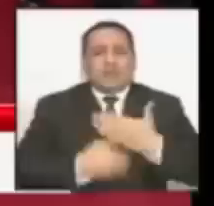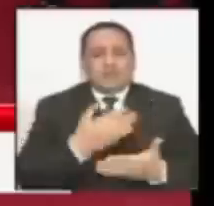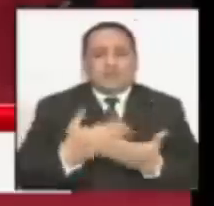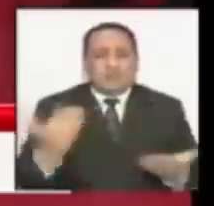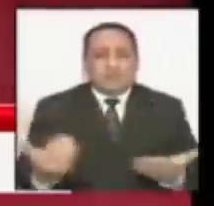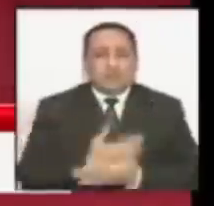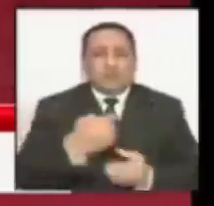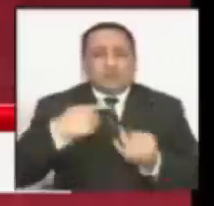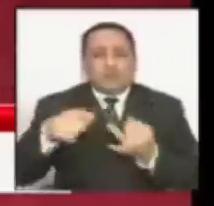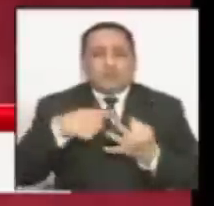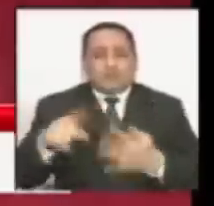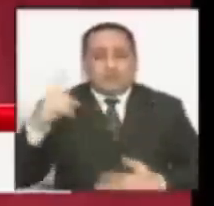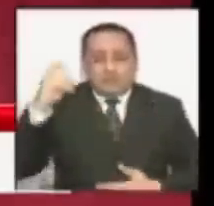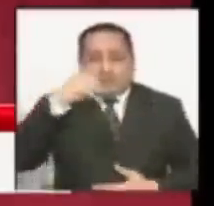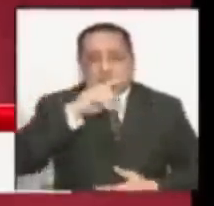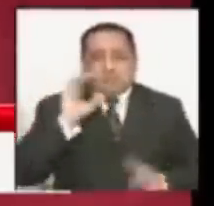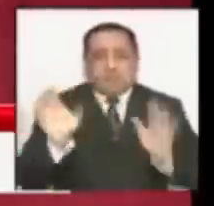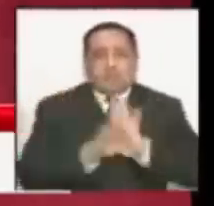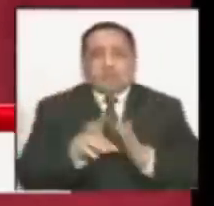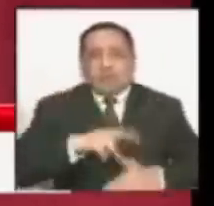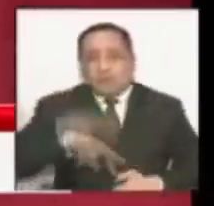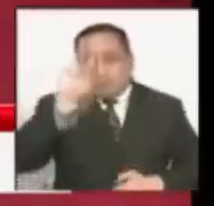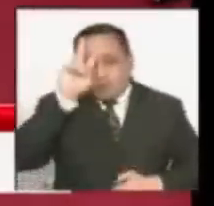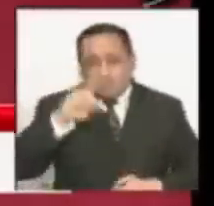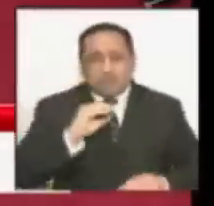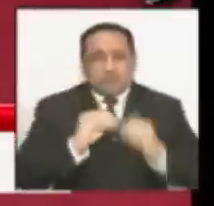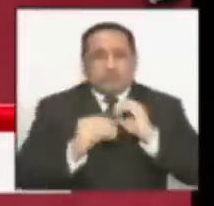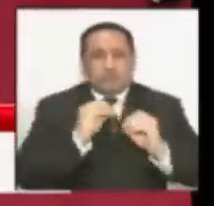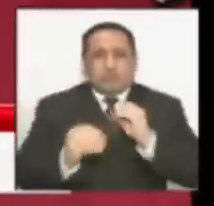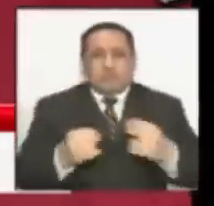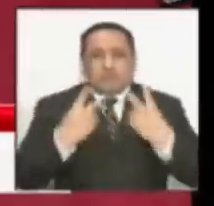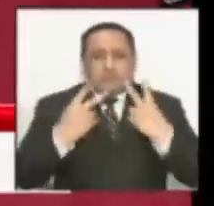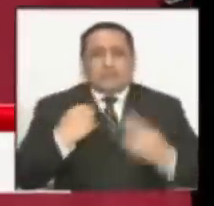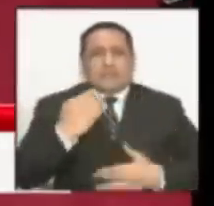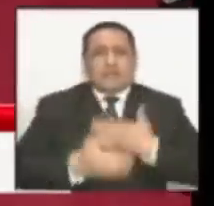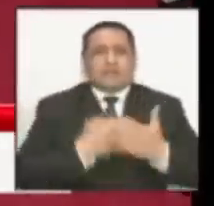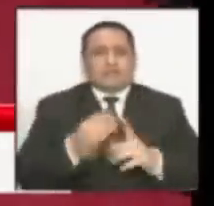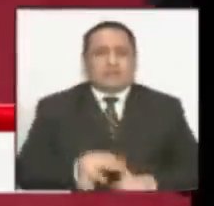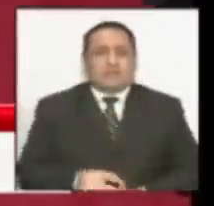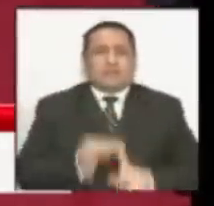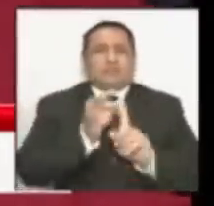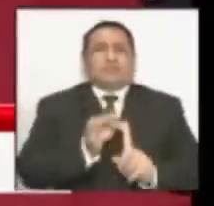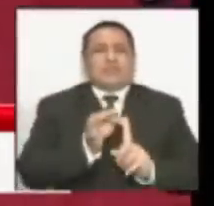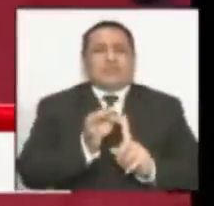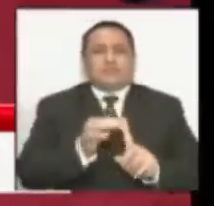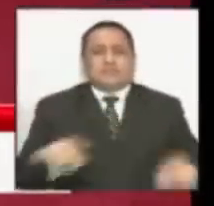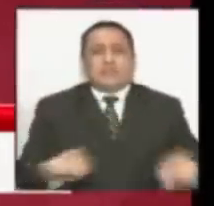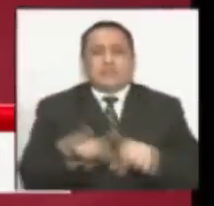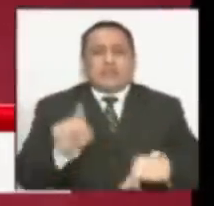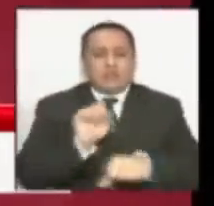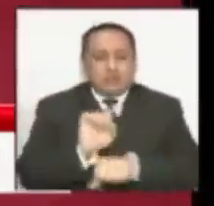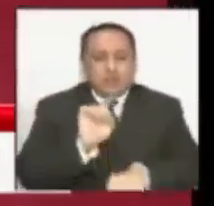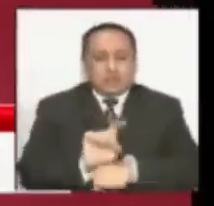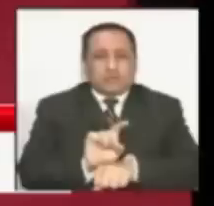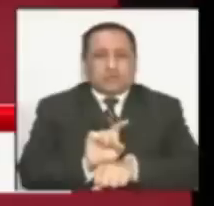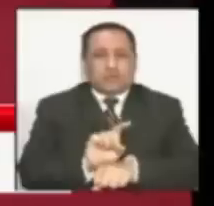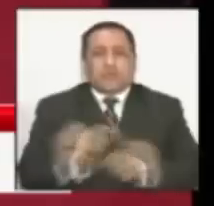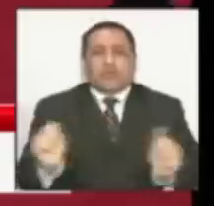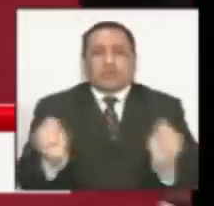cabo en Lima, sino en diferentes regiones de todo el país. Y también en otras ciudades, donde muchos